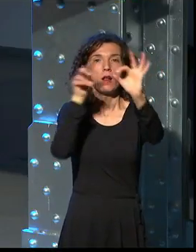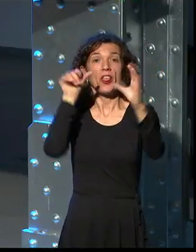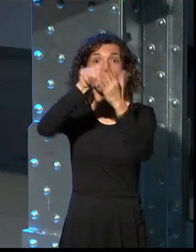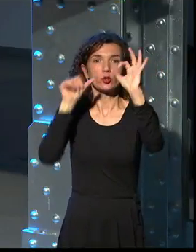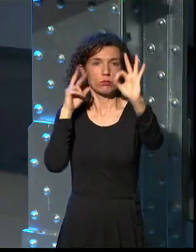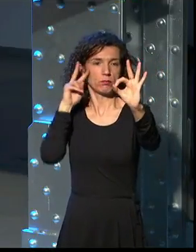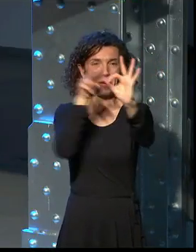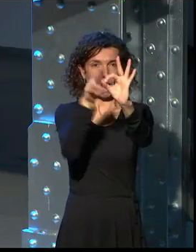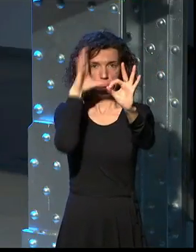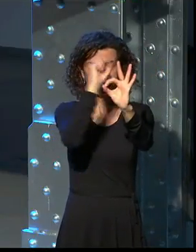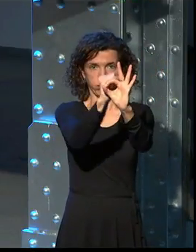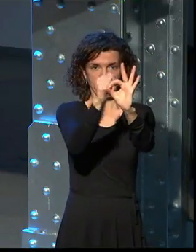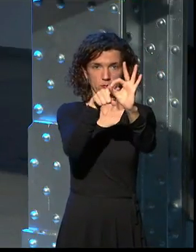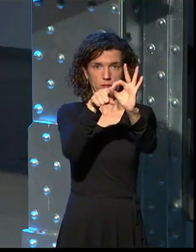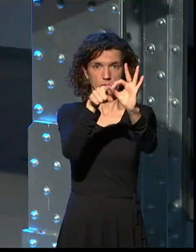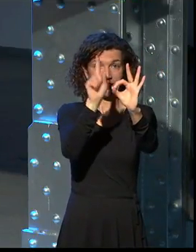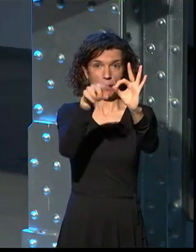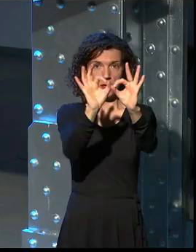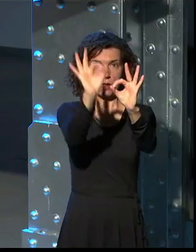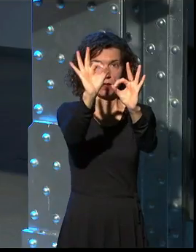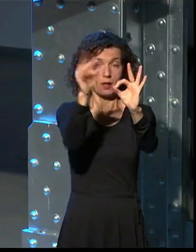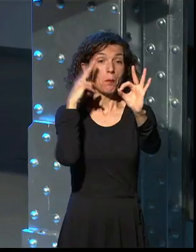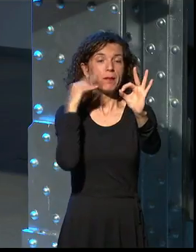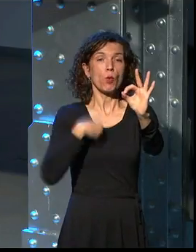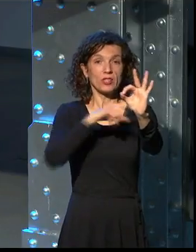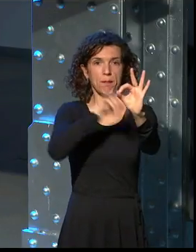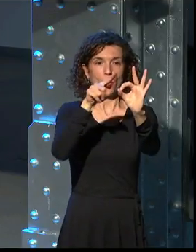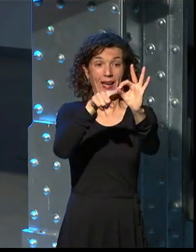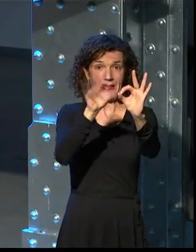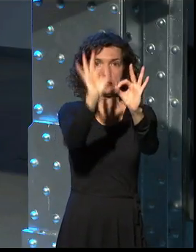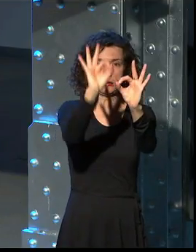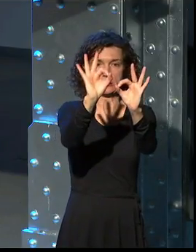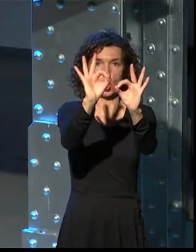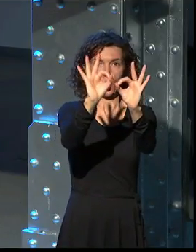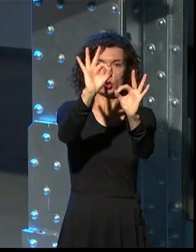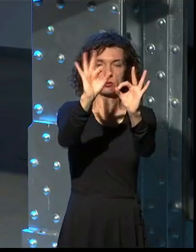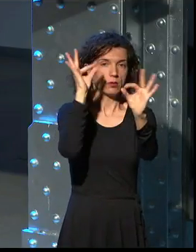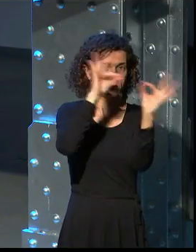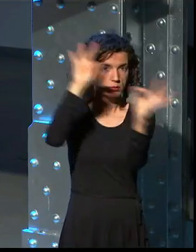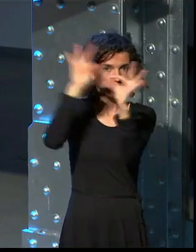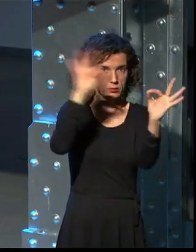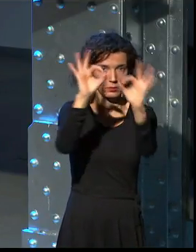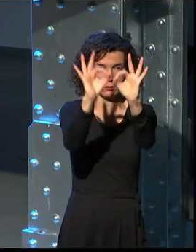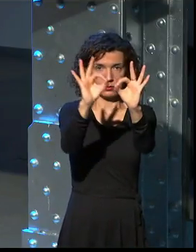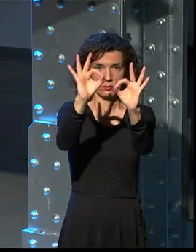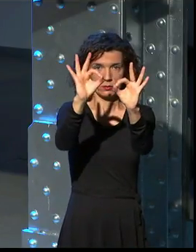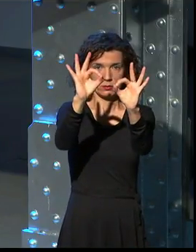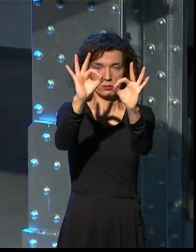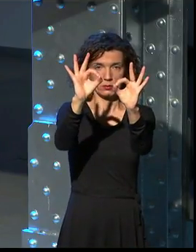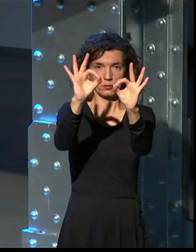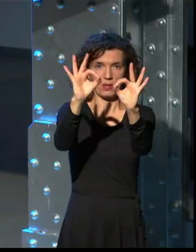punto central, prestad atención al círculo superior izquierdo. Lo mismo, parece